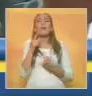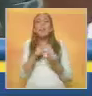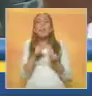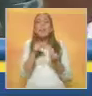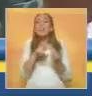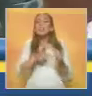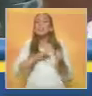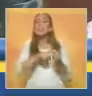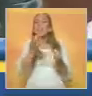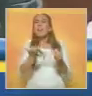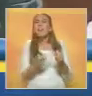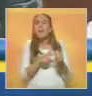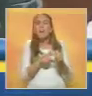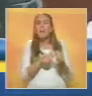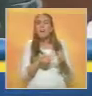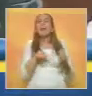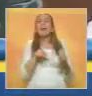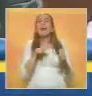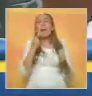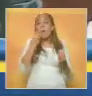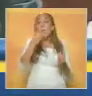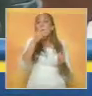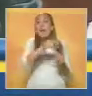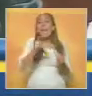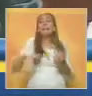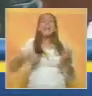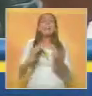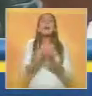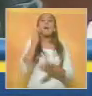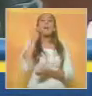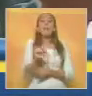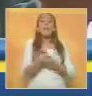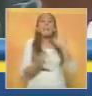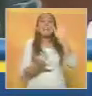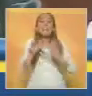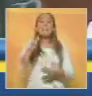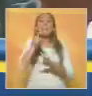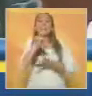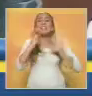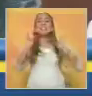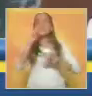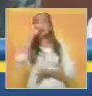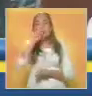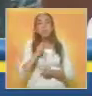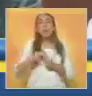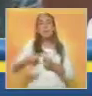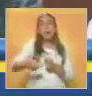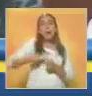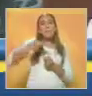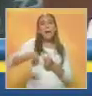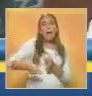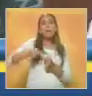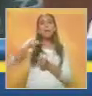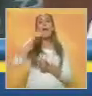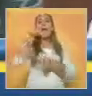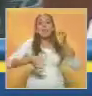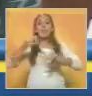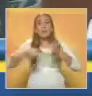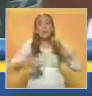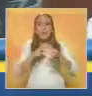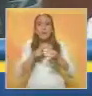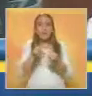están allí de estos. Hay gente que tiene hasta 20, 15, 18 años pagando en un tribunal y esa plata